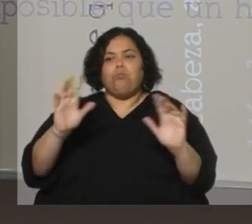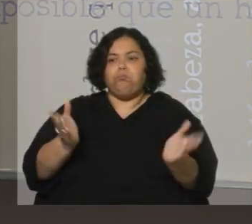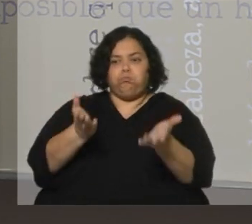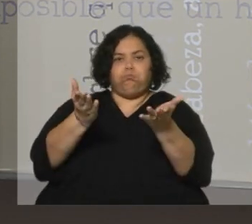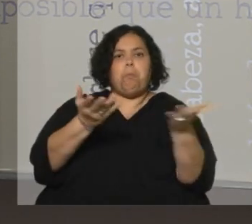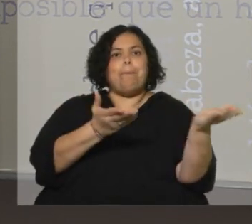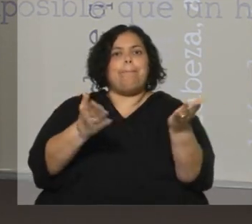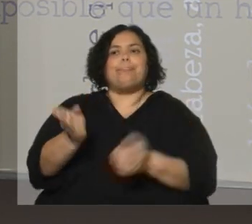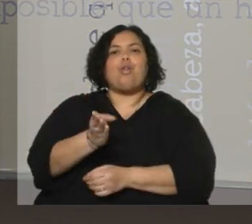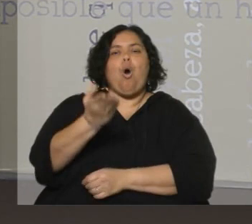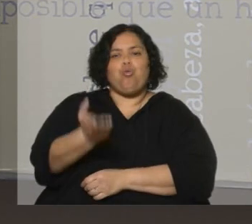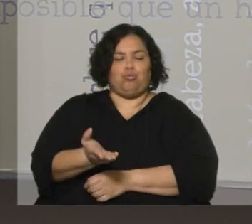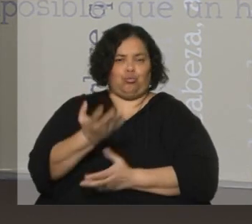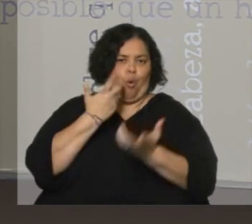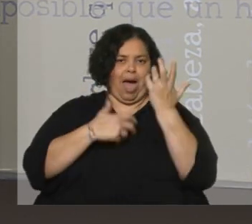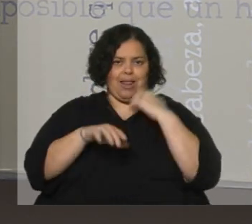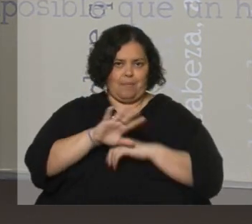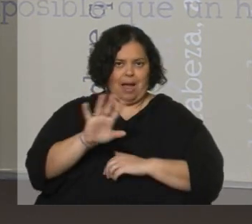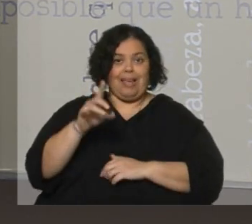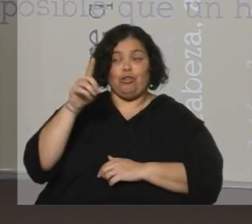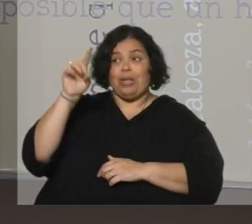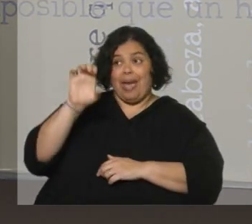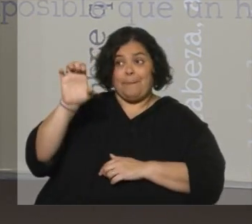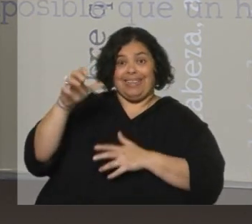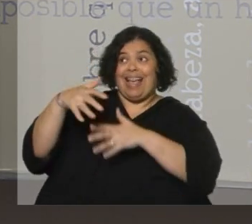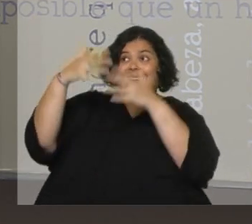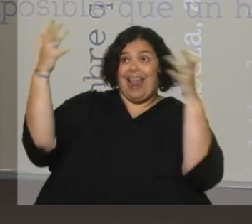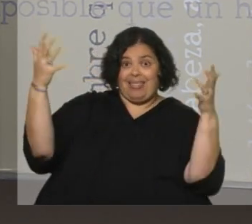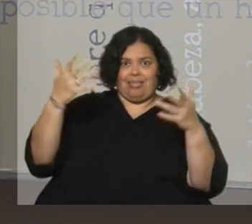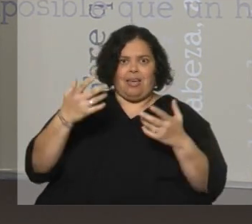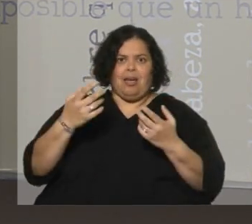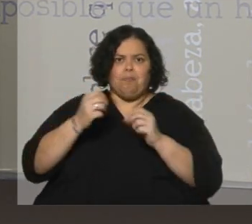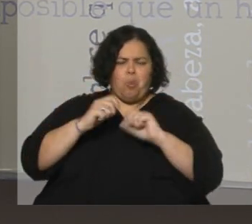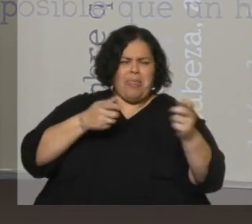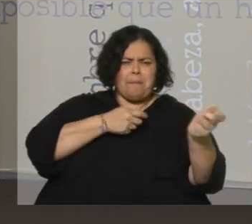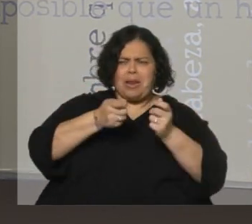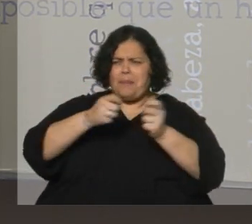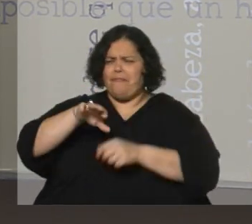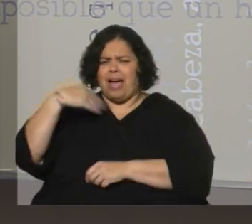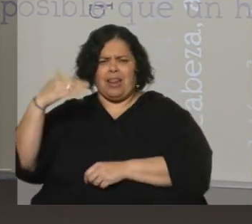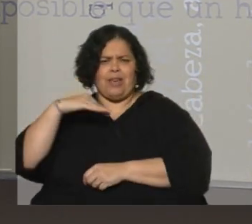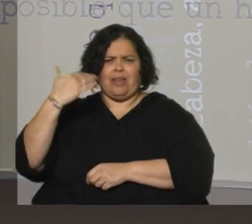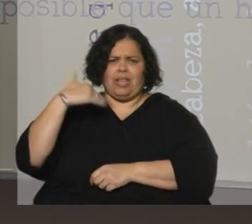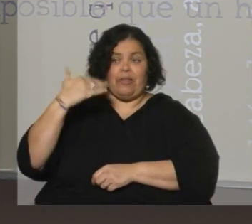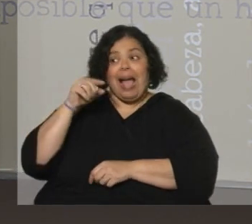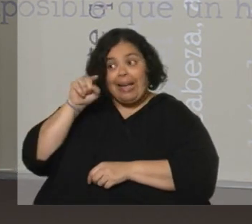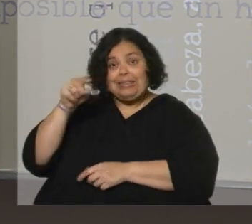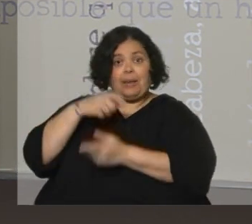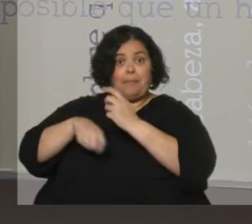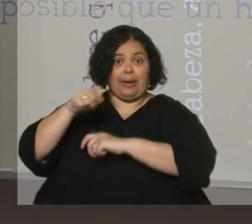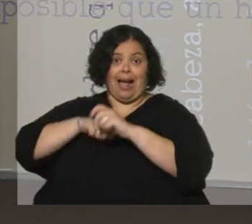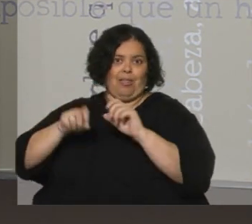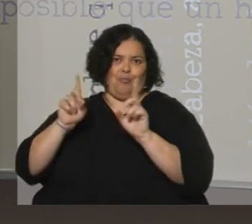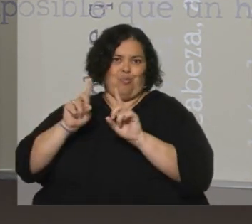empresa con tan grande poder de negociación y con tanta capacidad de manejar la faena entendemos que puede ser un mercado que que que no est en una buena